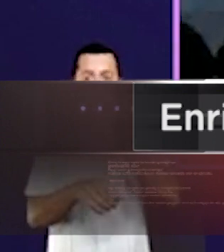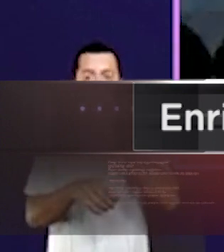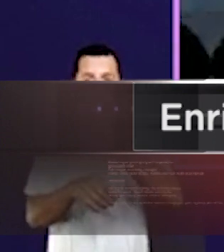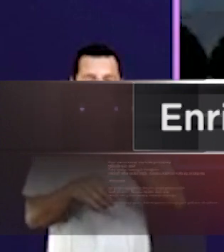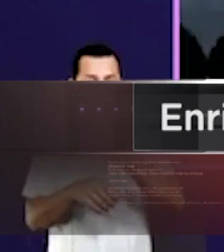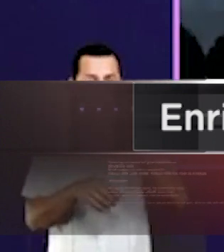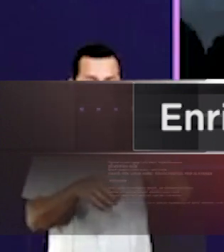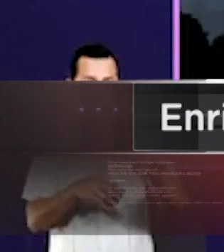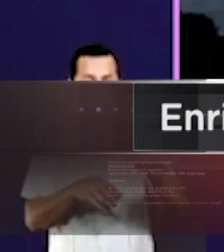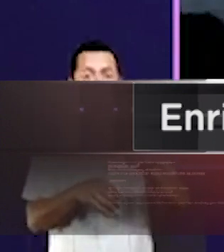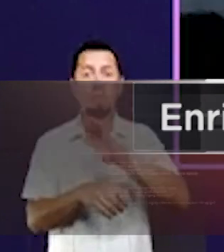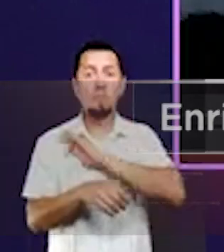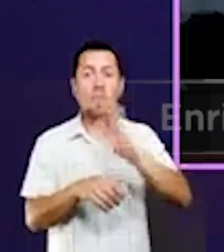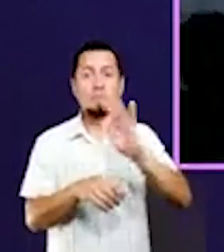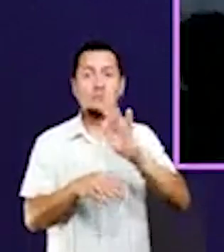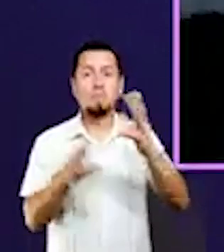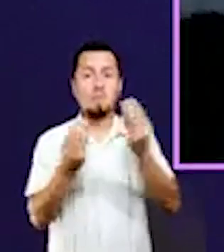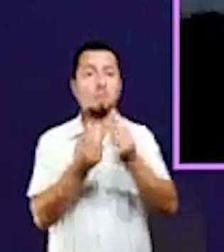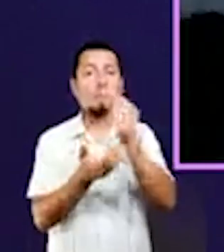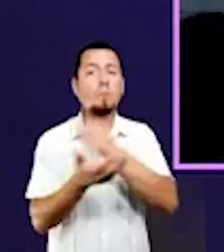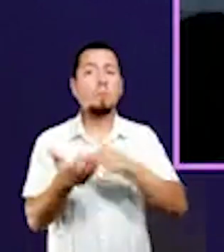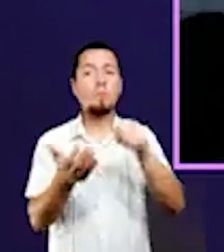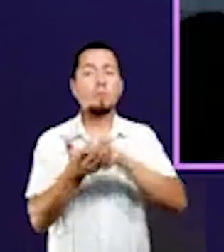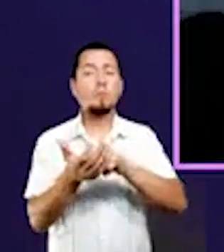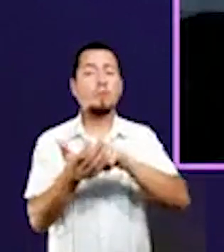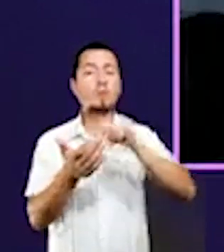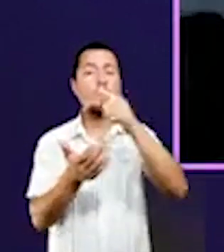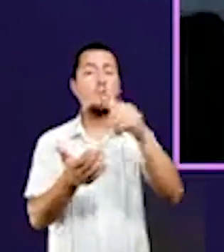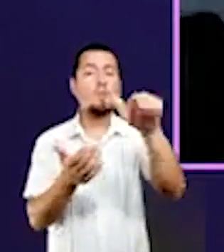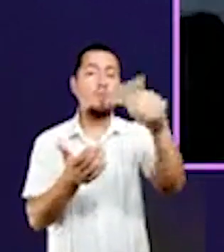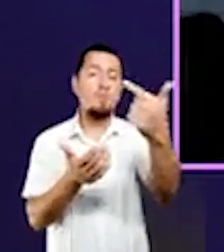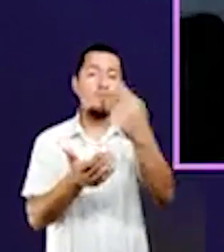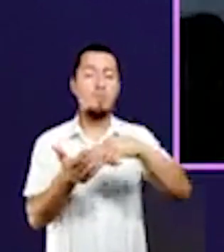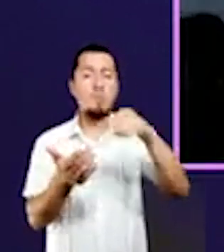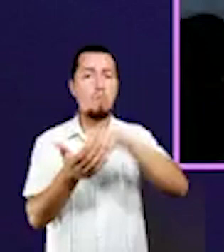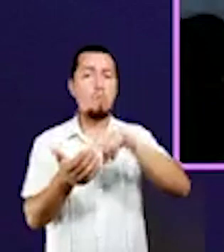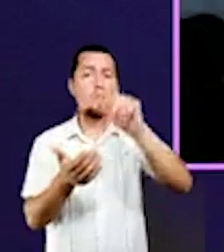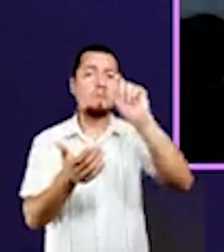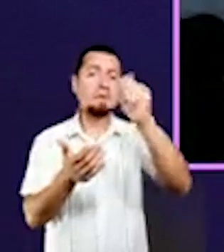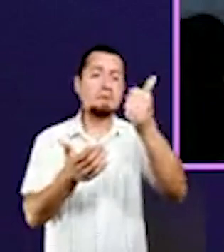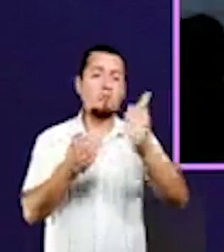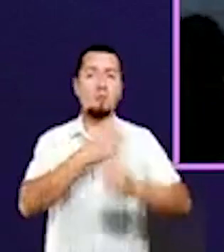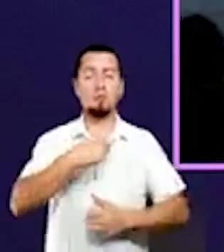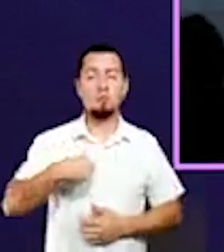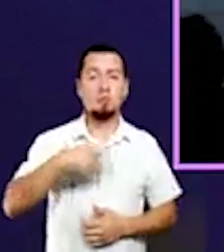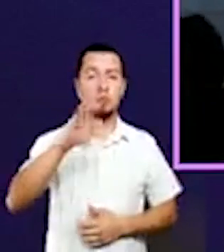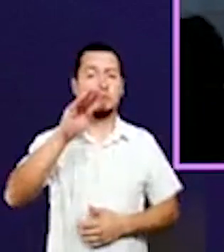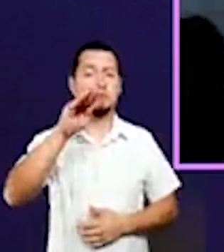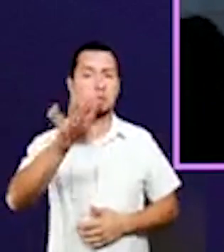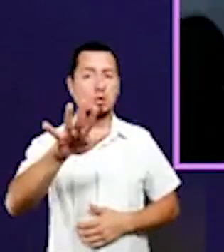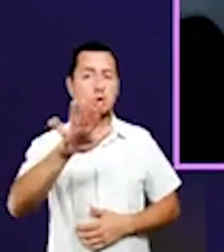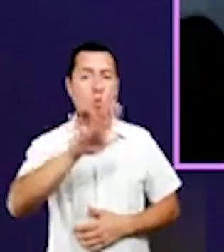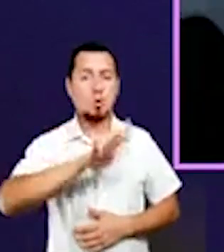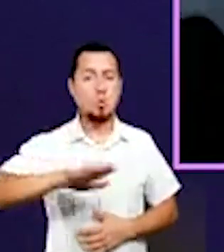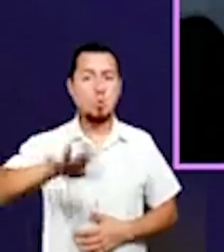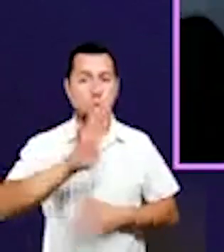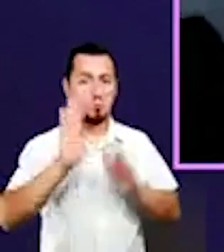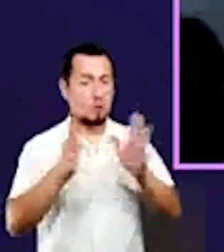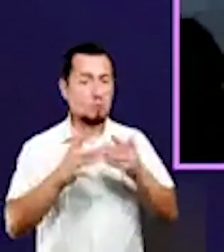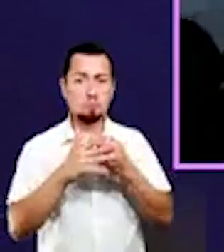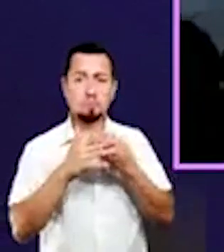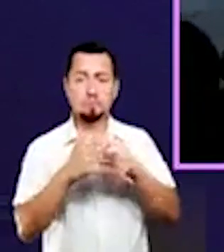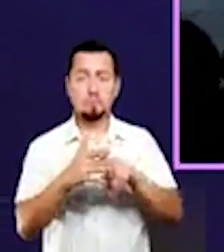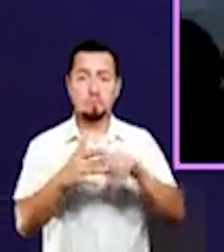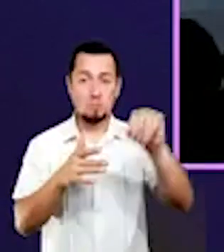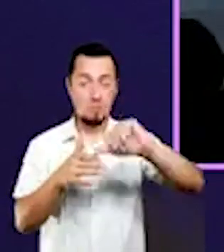a tener sedes presenciales en doce regiones veintiséis municipios y 95 sedes para arrancar y creemos que en este primer año